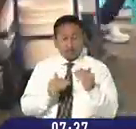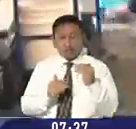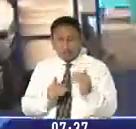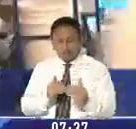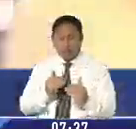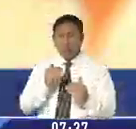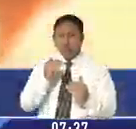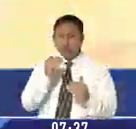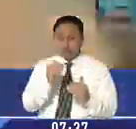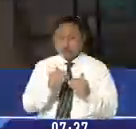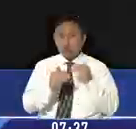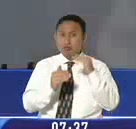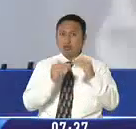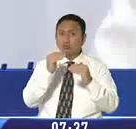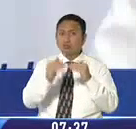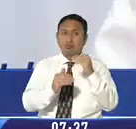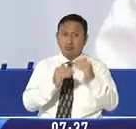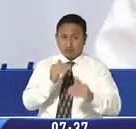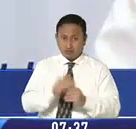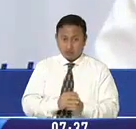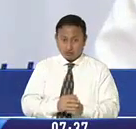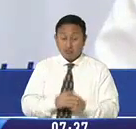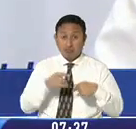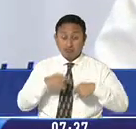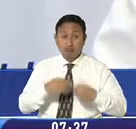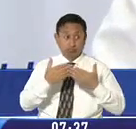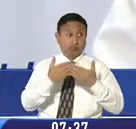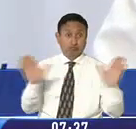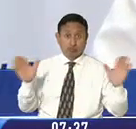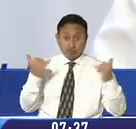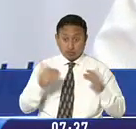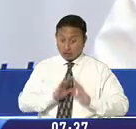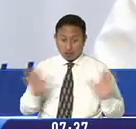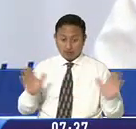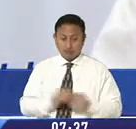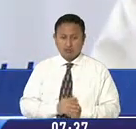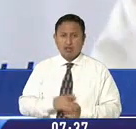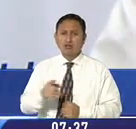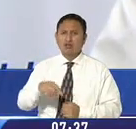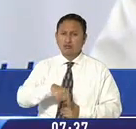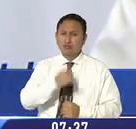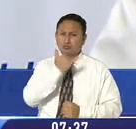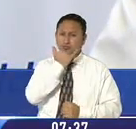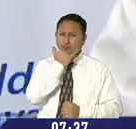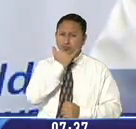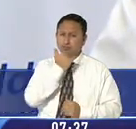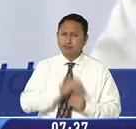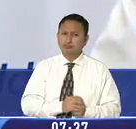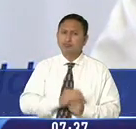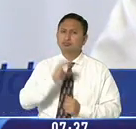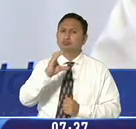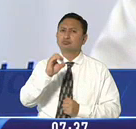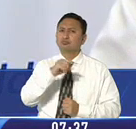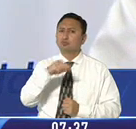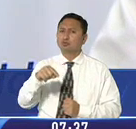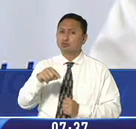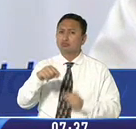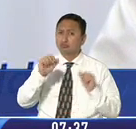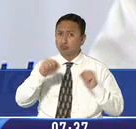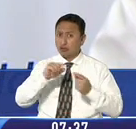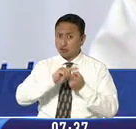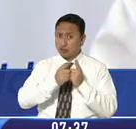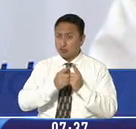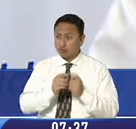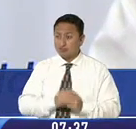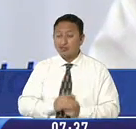progresiva, pero no tan abrupta como ha sido el momento. Yo pienso que es muy apresurado. ¿Y el Código Cantonal no podía revertir eso? No podemos. El Código